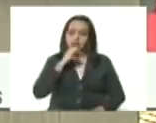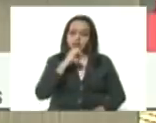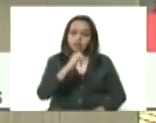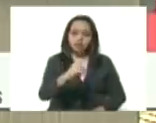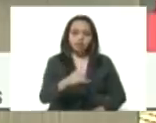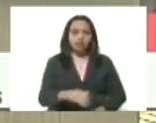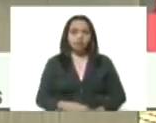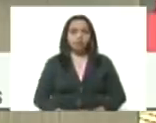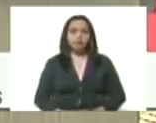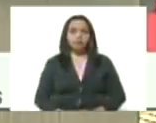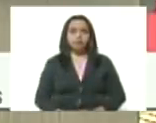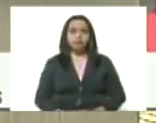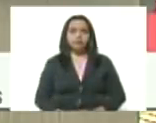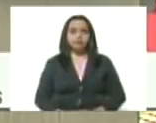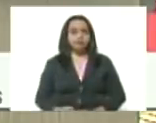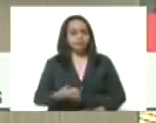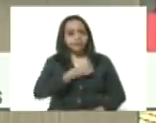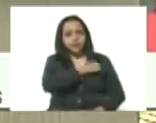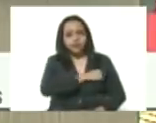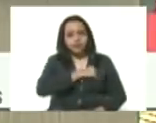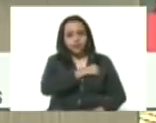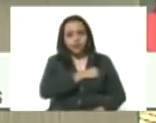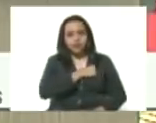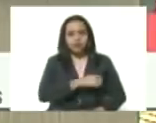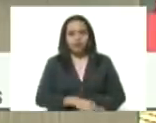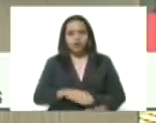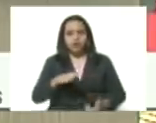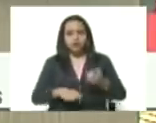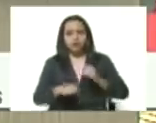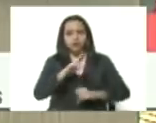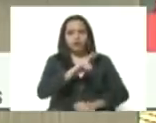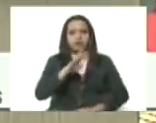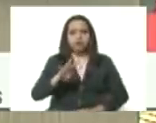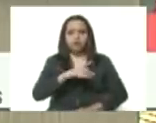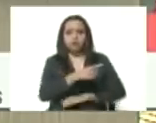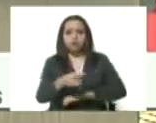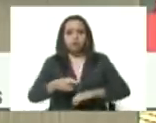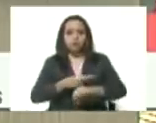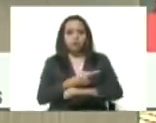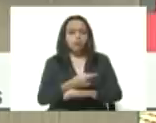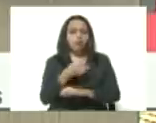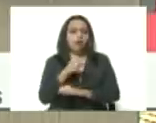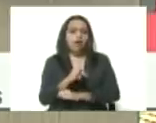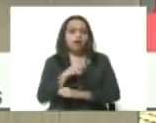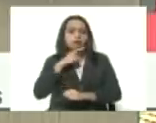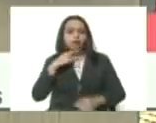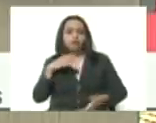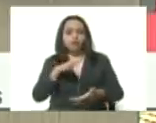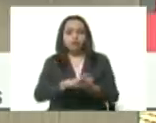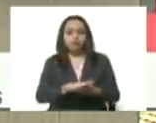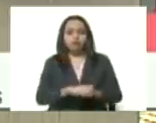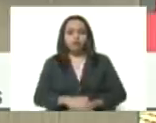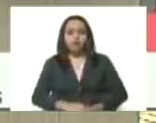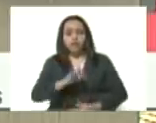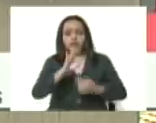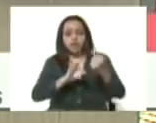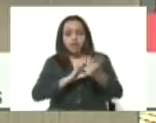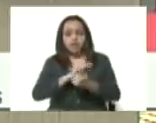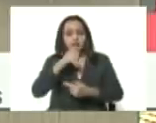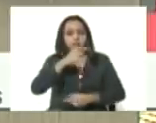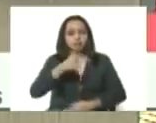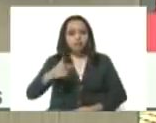informar que lamentablemente en las últimas 24 horas se han reportado 3